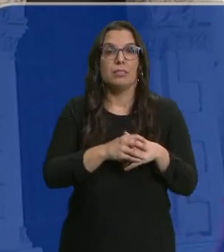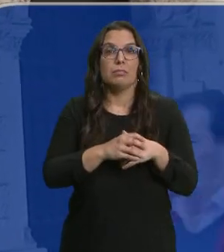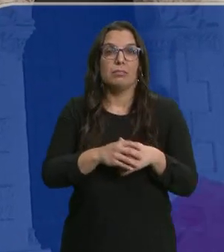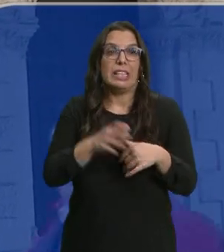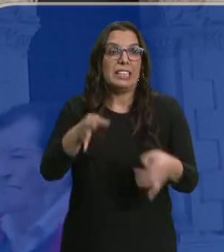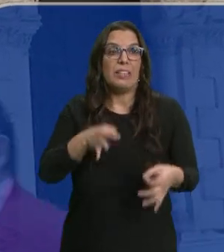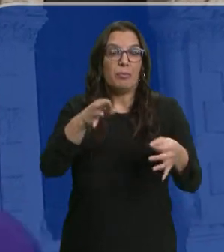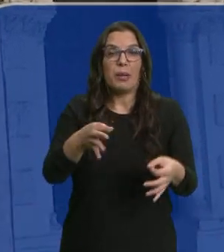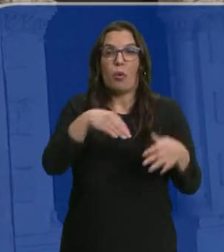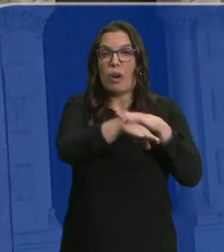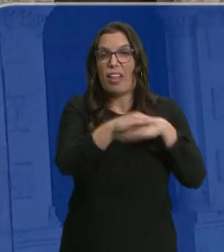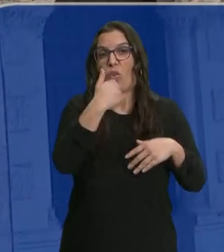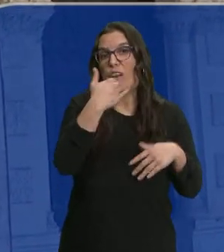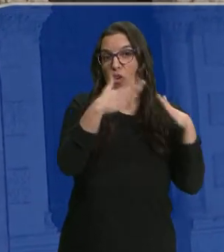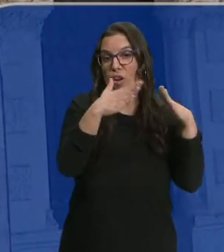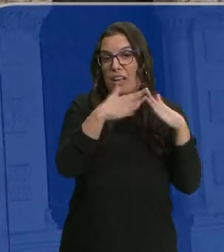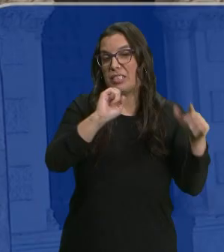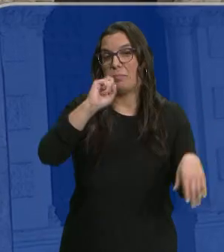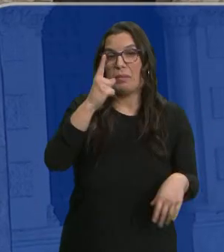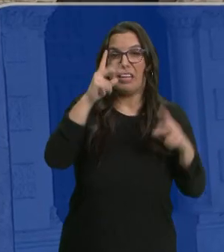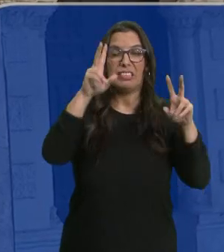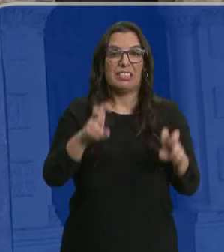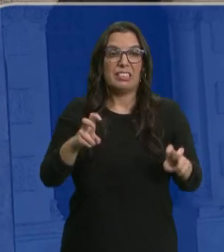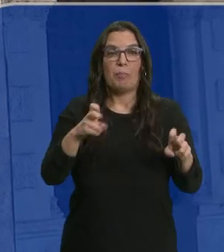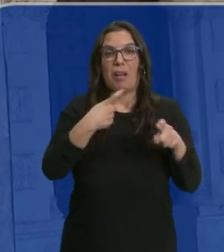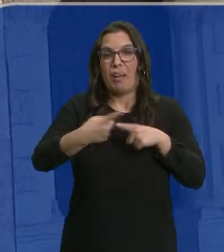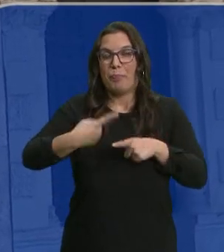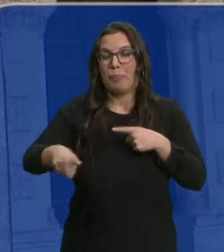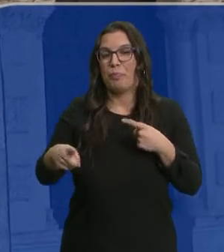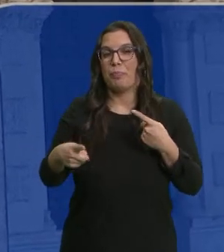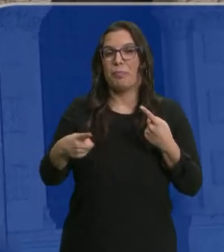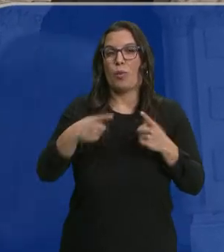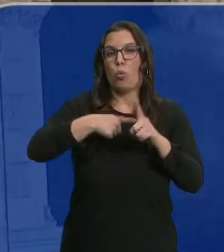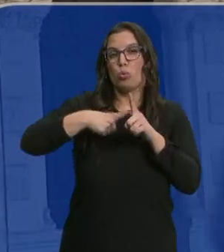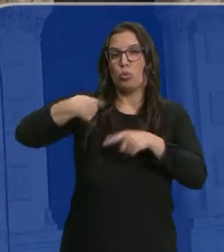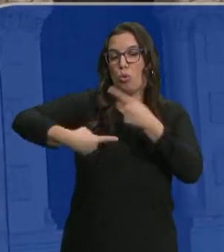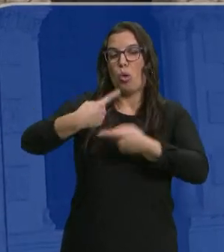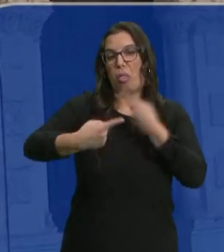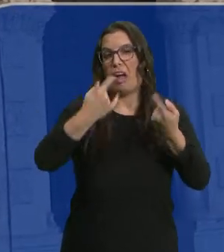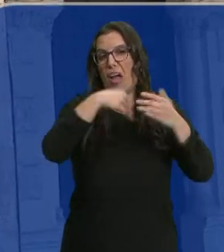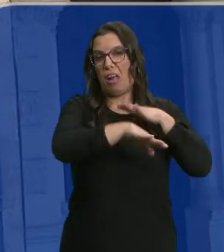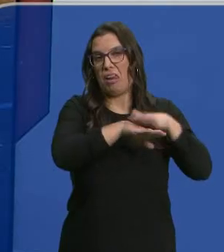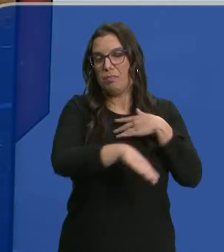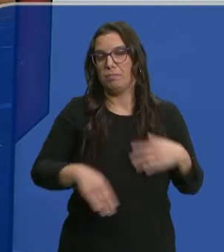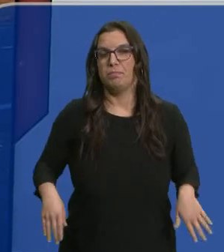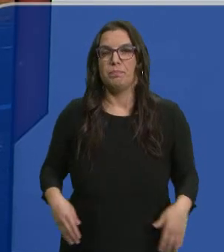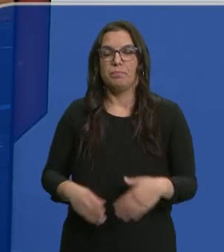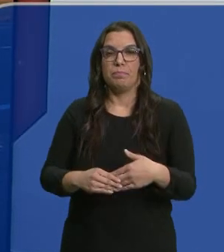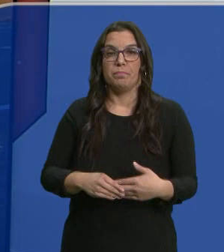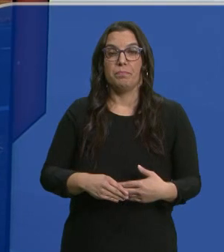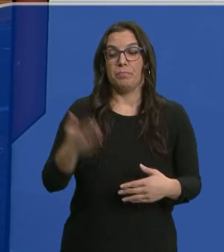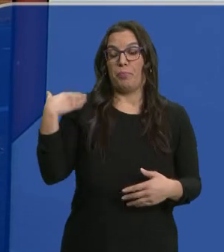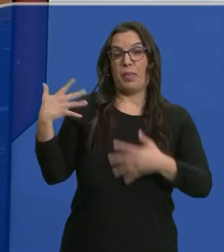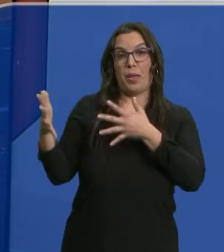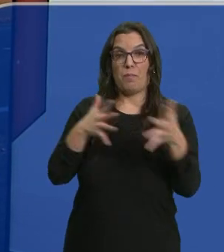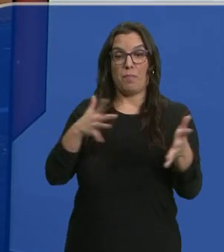de almacenar en casa, sobre todo los alimentos y cosas de uso cotidiano. Lo